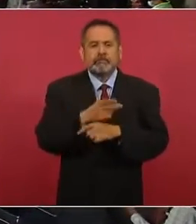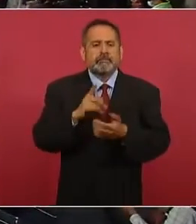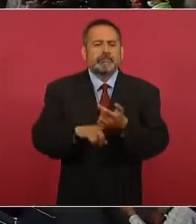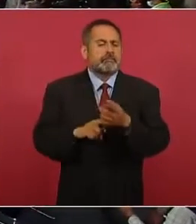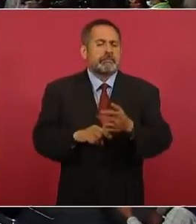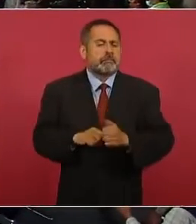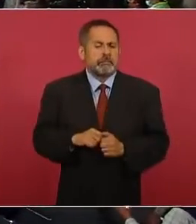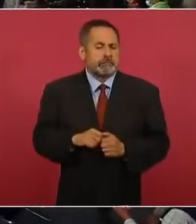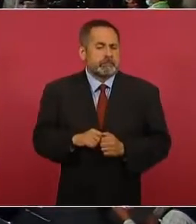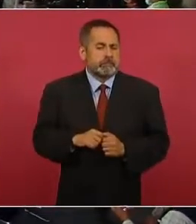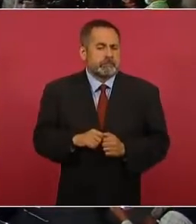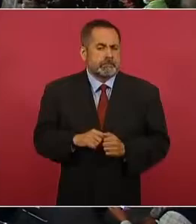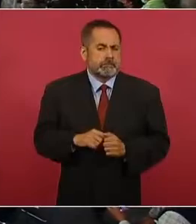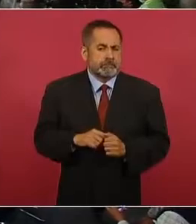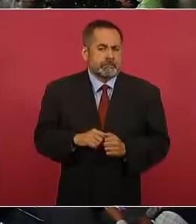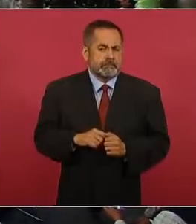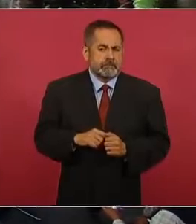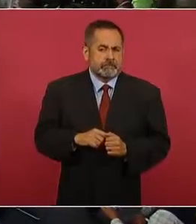¿qué no eran